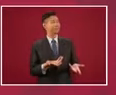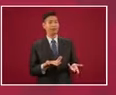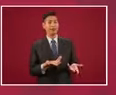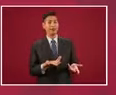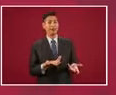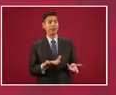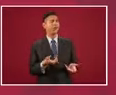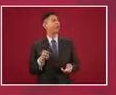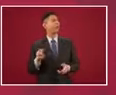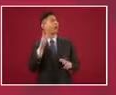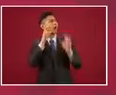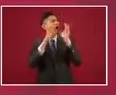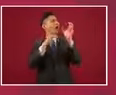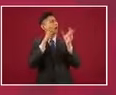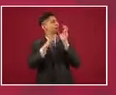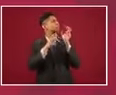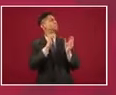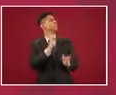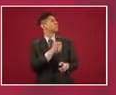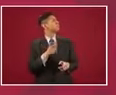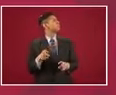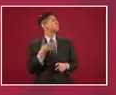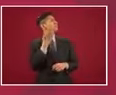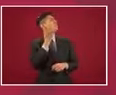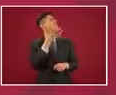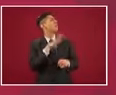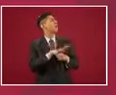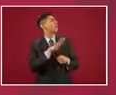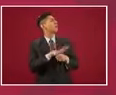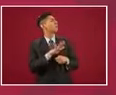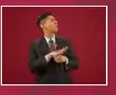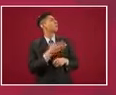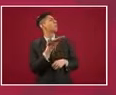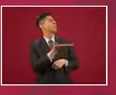¿Por qué gritaban tanto? ¿Qué pedían?